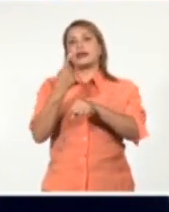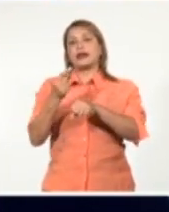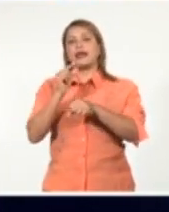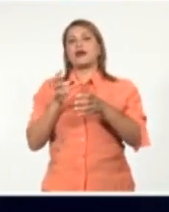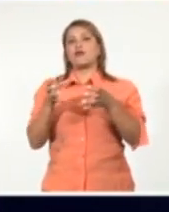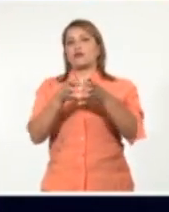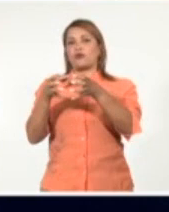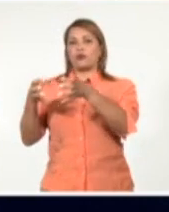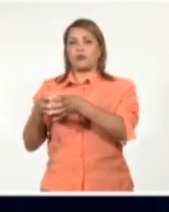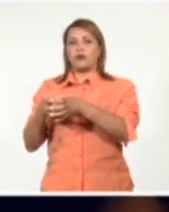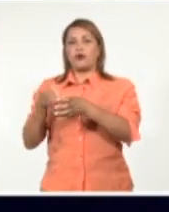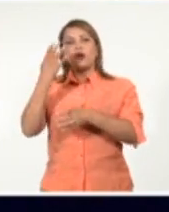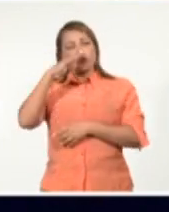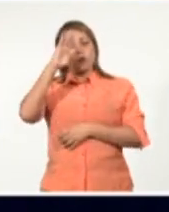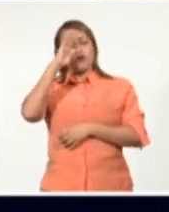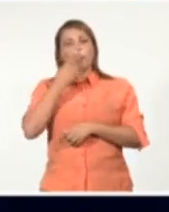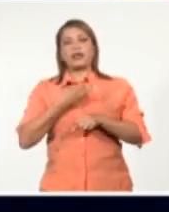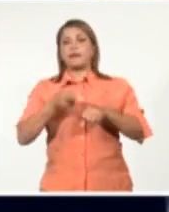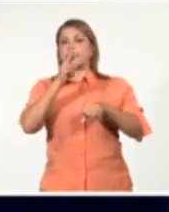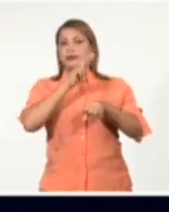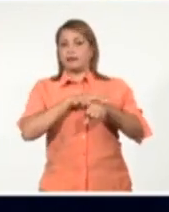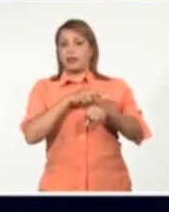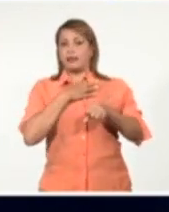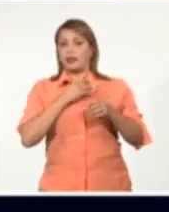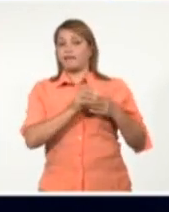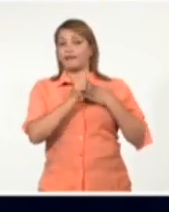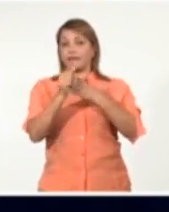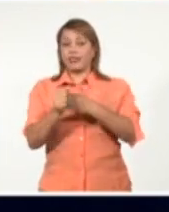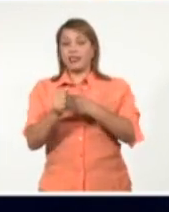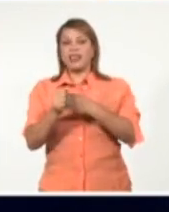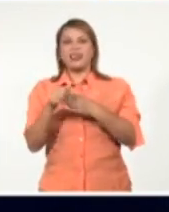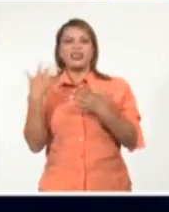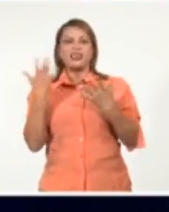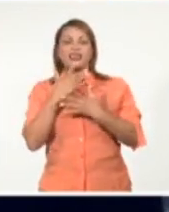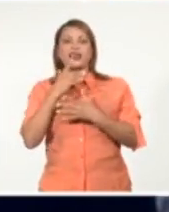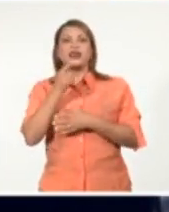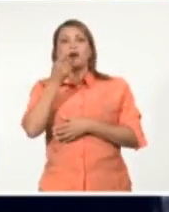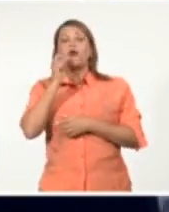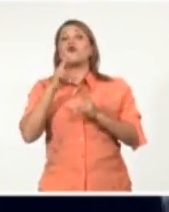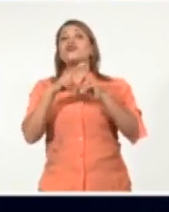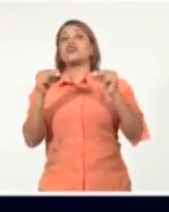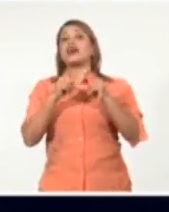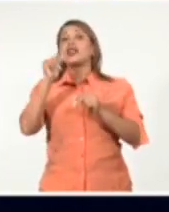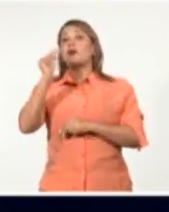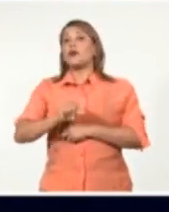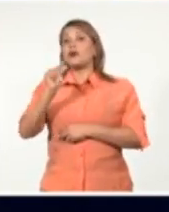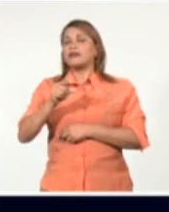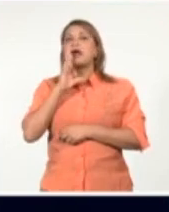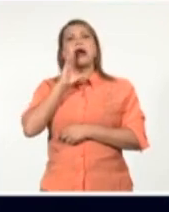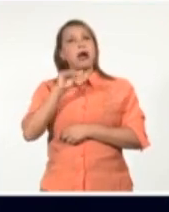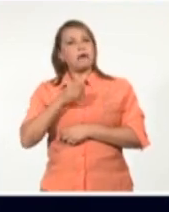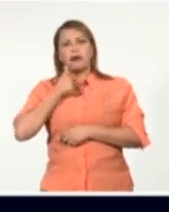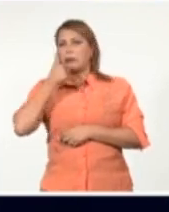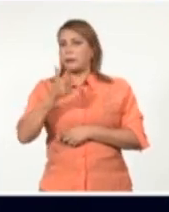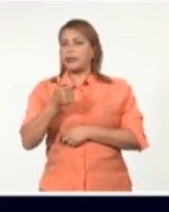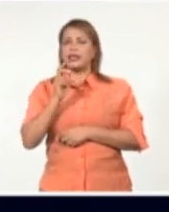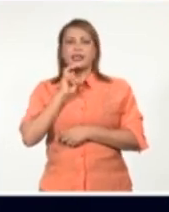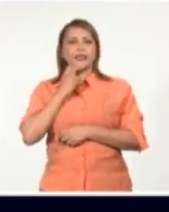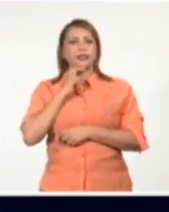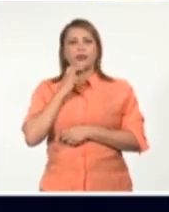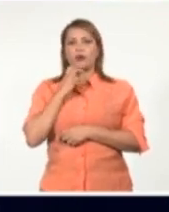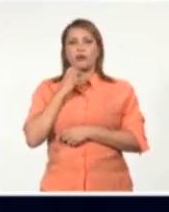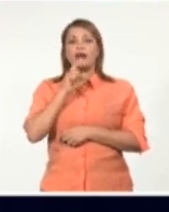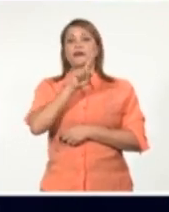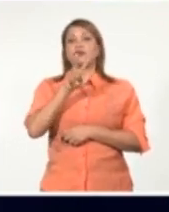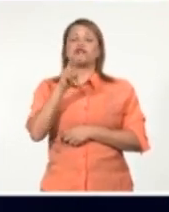nuestro representante nuestro guía nuestro traductor es un nicaragüense que habla muy bien el idioma vocal aquí porque ellos